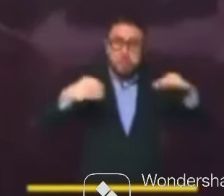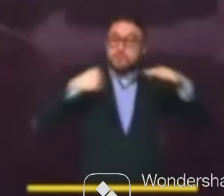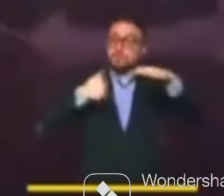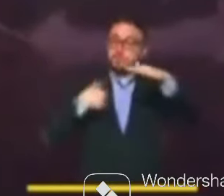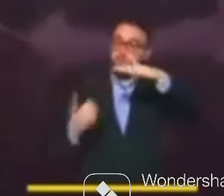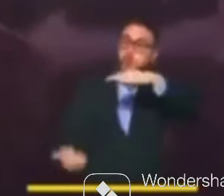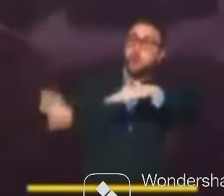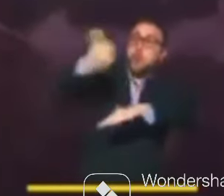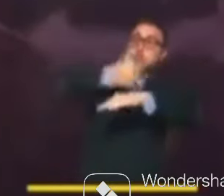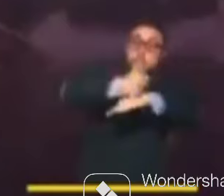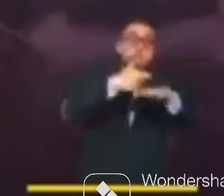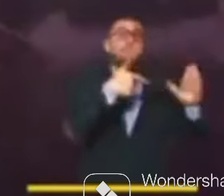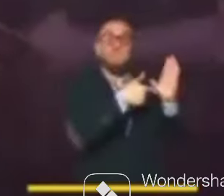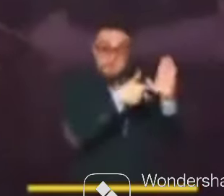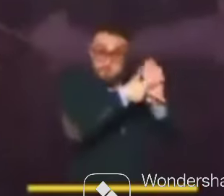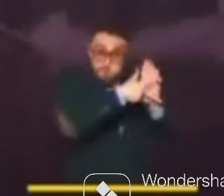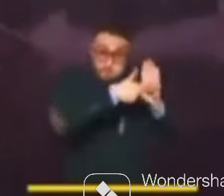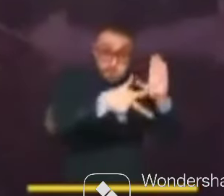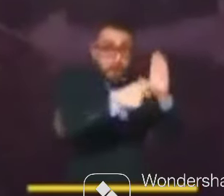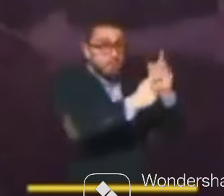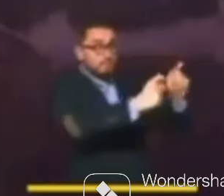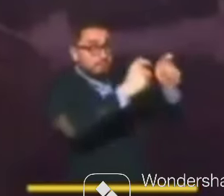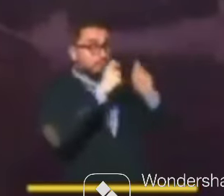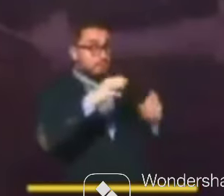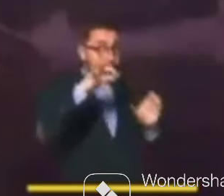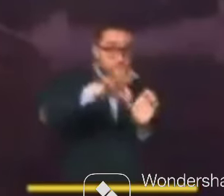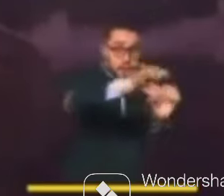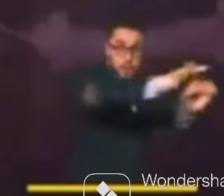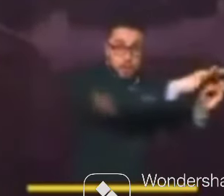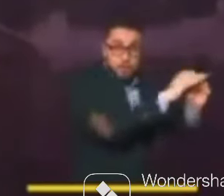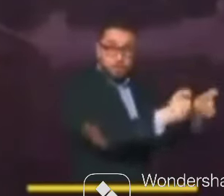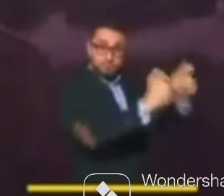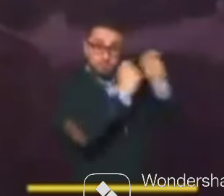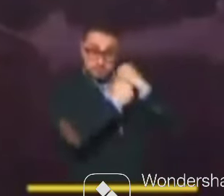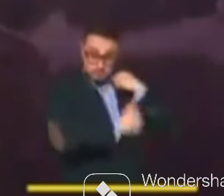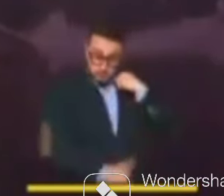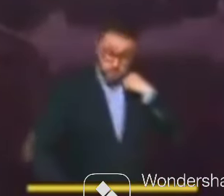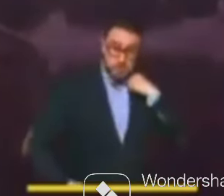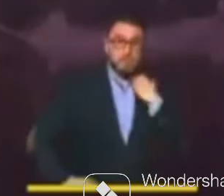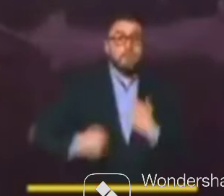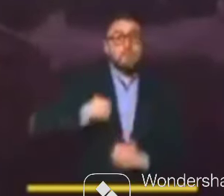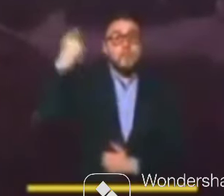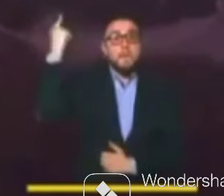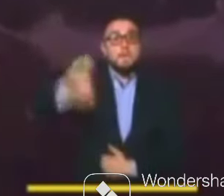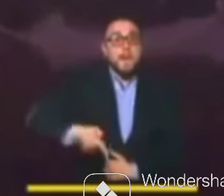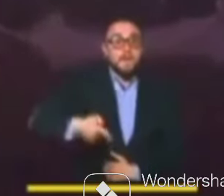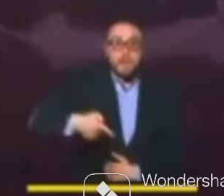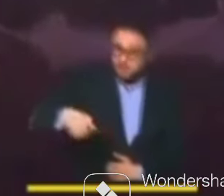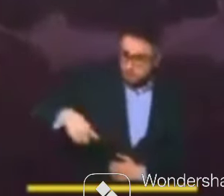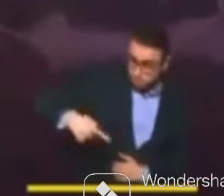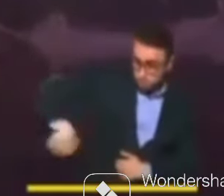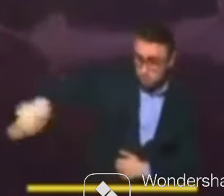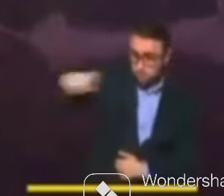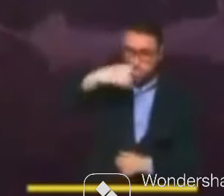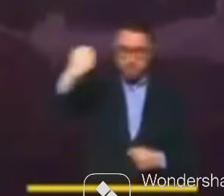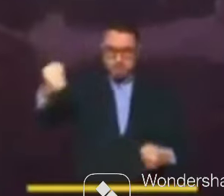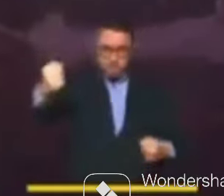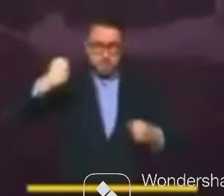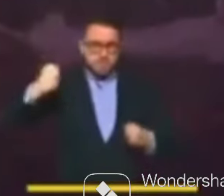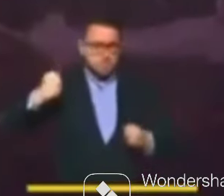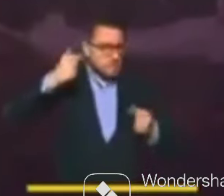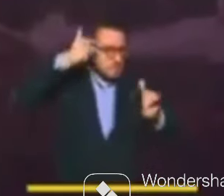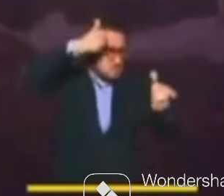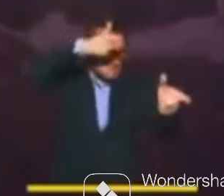comandante constitucional por el voto popular es no levantar las armas contra el pueblo.